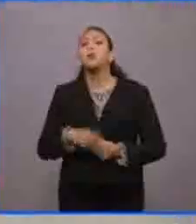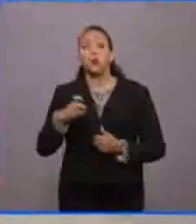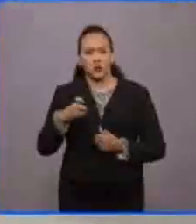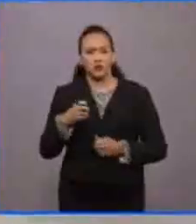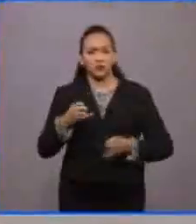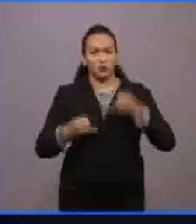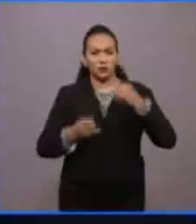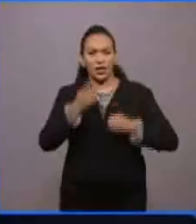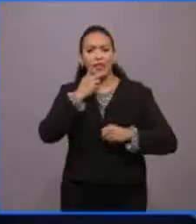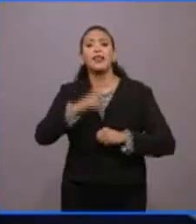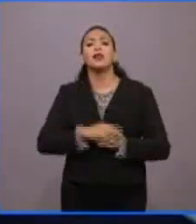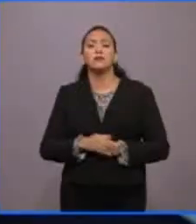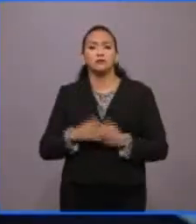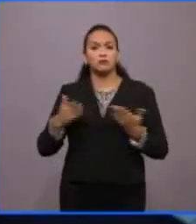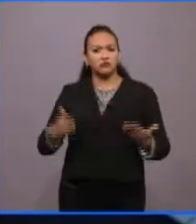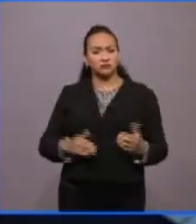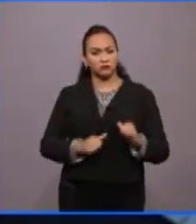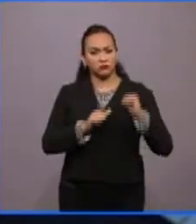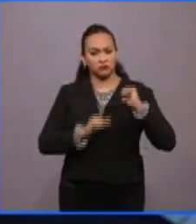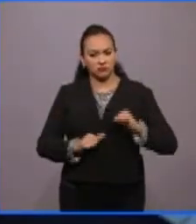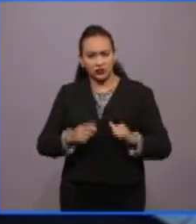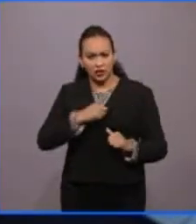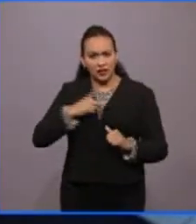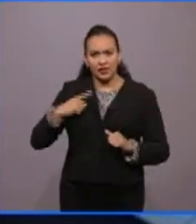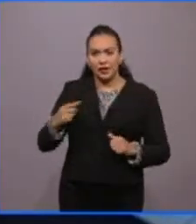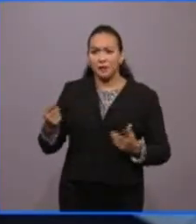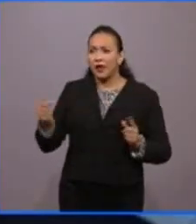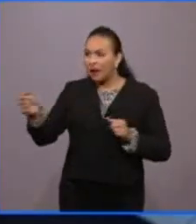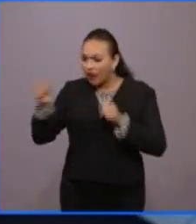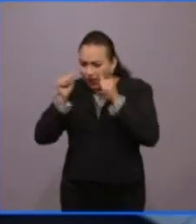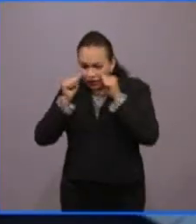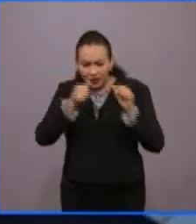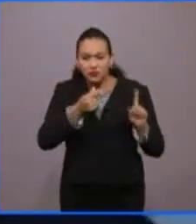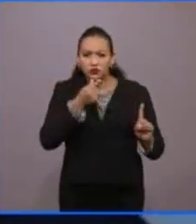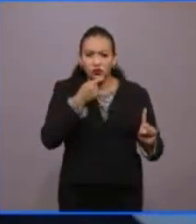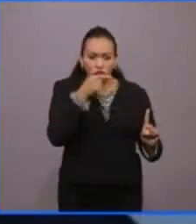la autoridad del fuero local otorgar asistencia al infante e